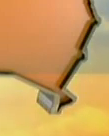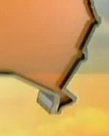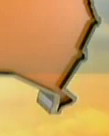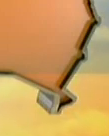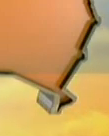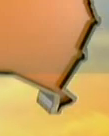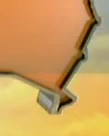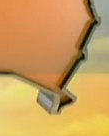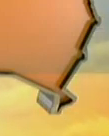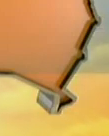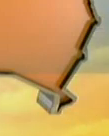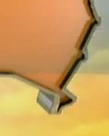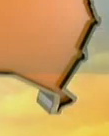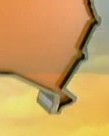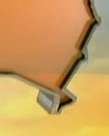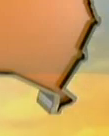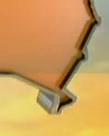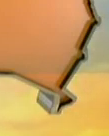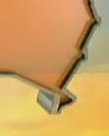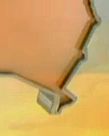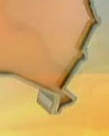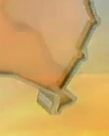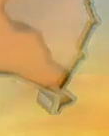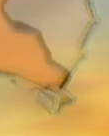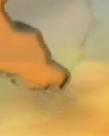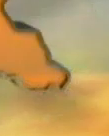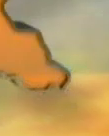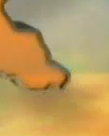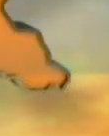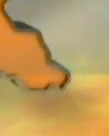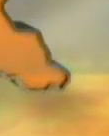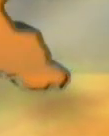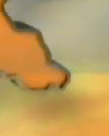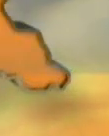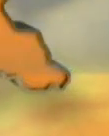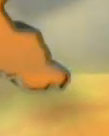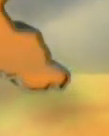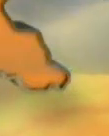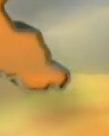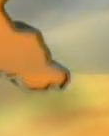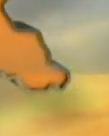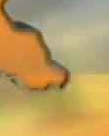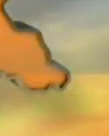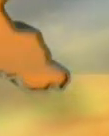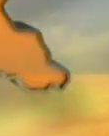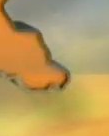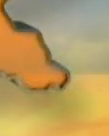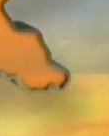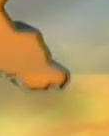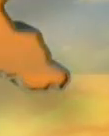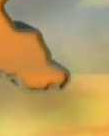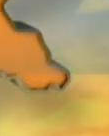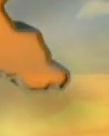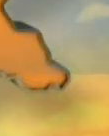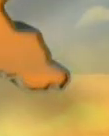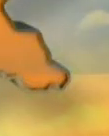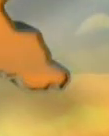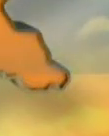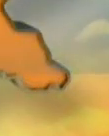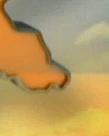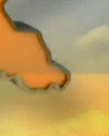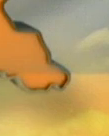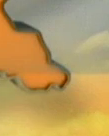eso sí, esos vientos soplando alrededor de los 24 kilómetros por hora. Mientras tanto, para Cochabamba, una